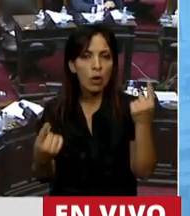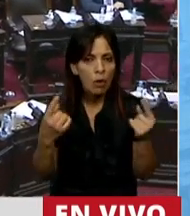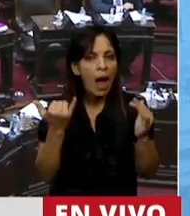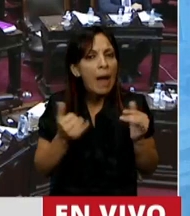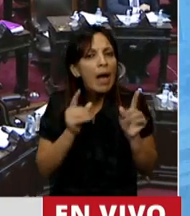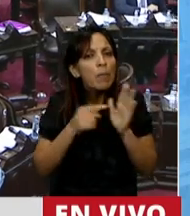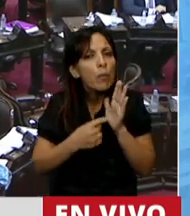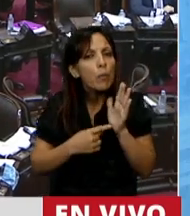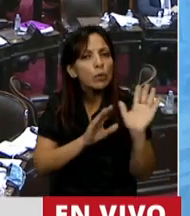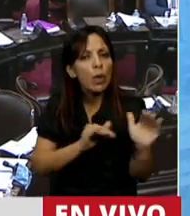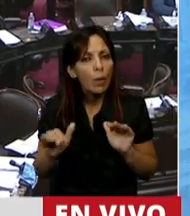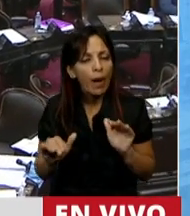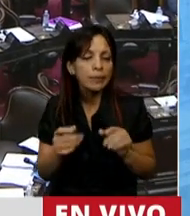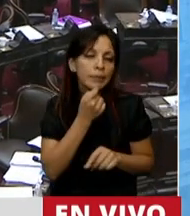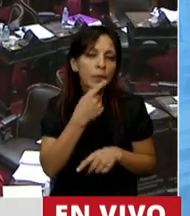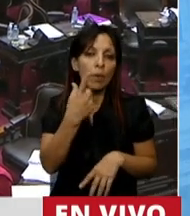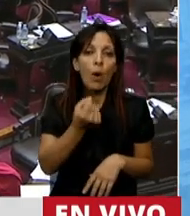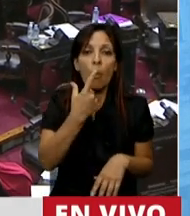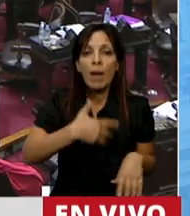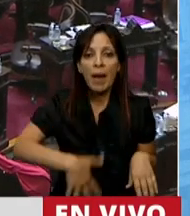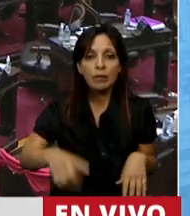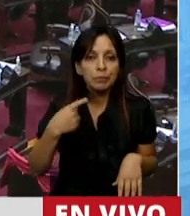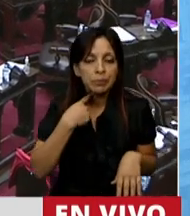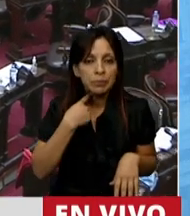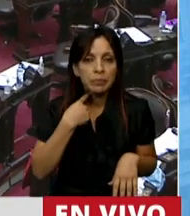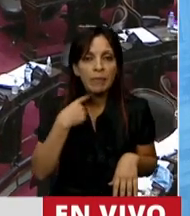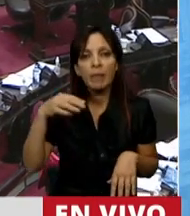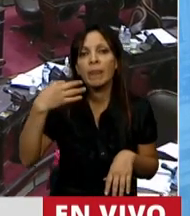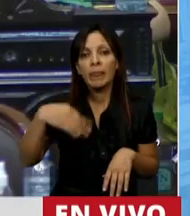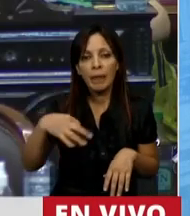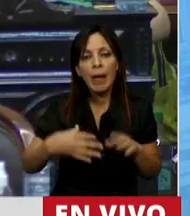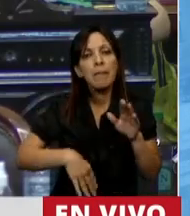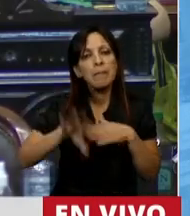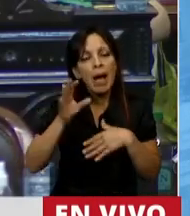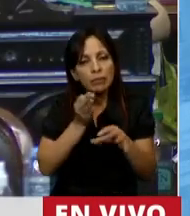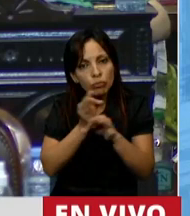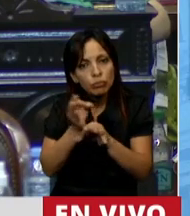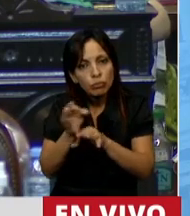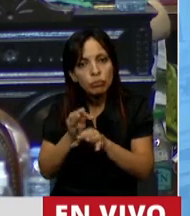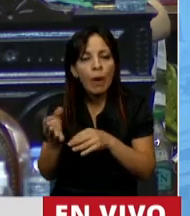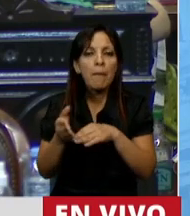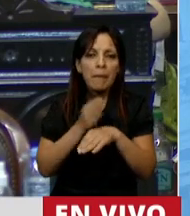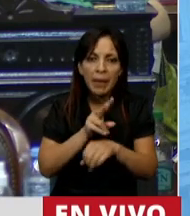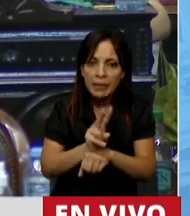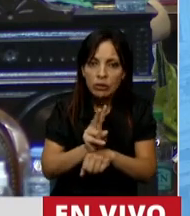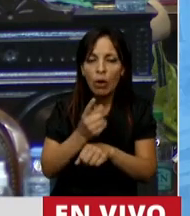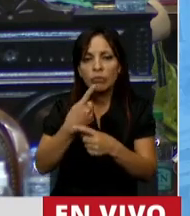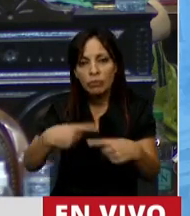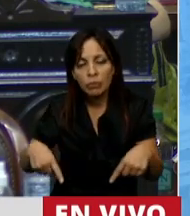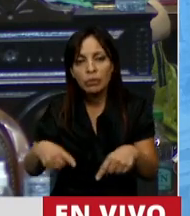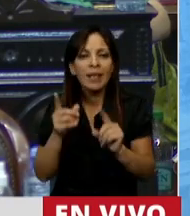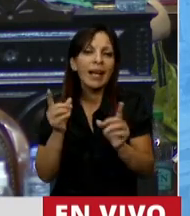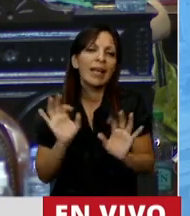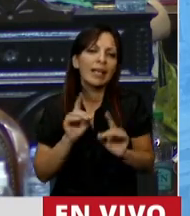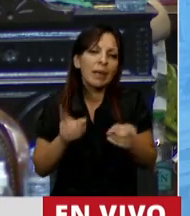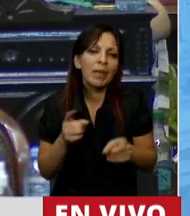que ante un embarazo no deseado había que generar mucha más educación, mucha más prevención, y sobre todo nadie quería